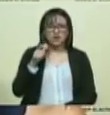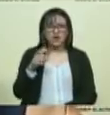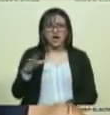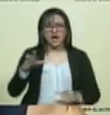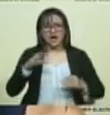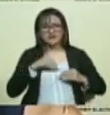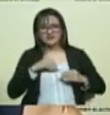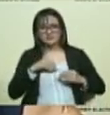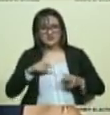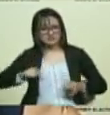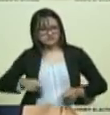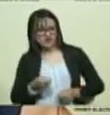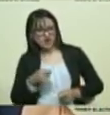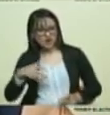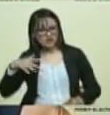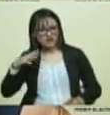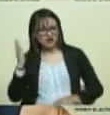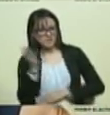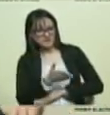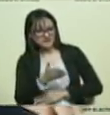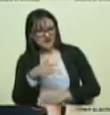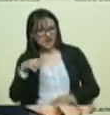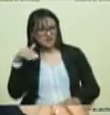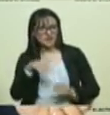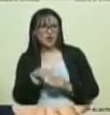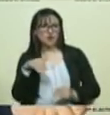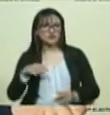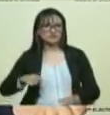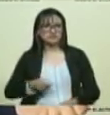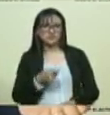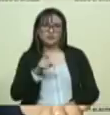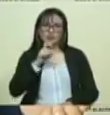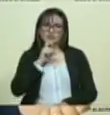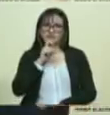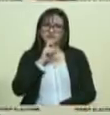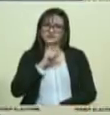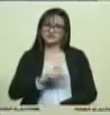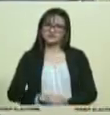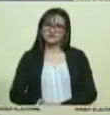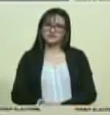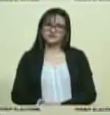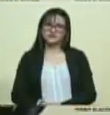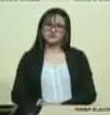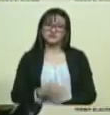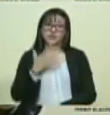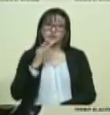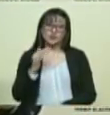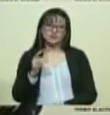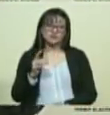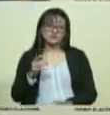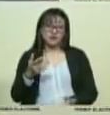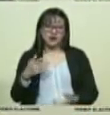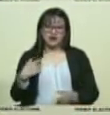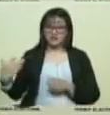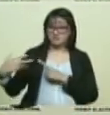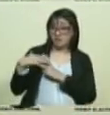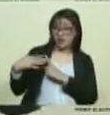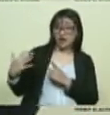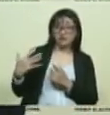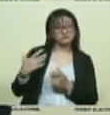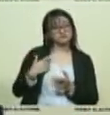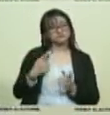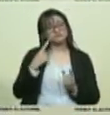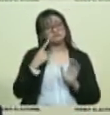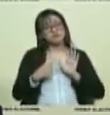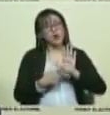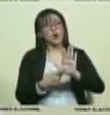bajo chantaje, amenaza. Es muy difícil. Y si se intenta, hay que denunciarlo, demostrarlo